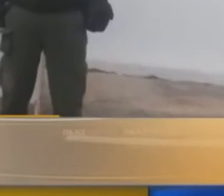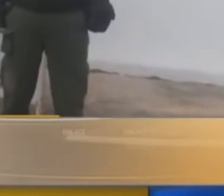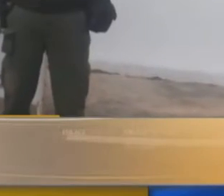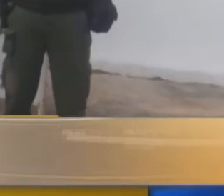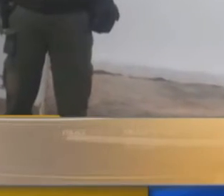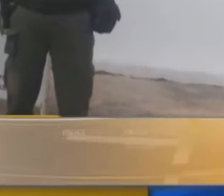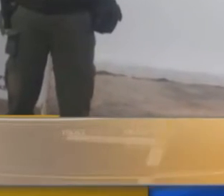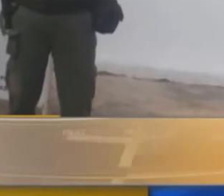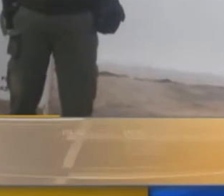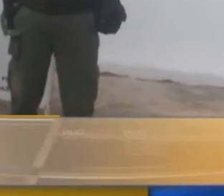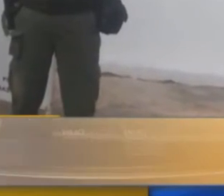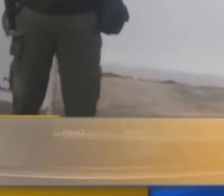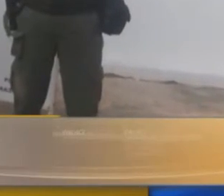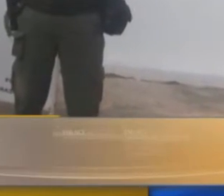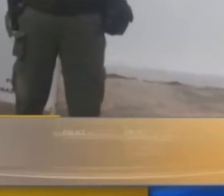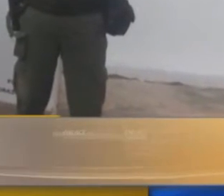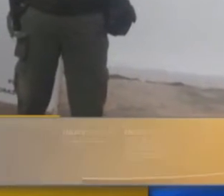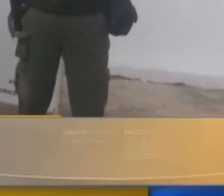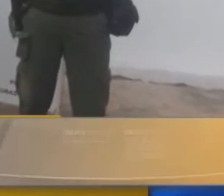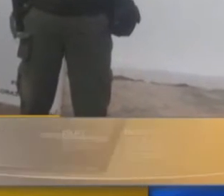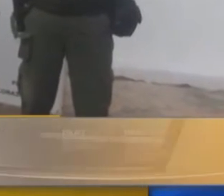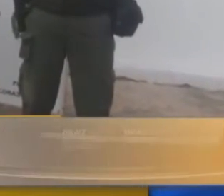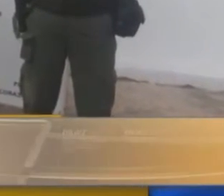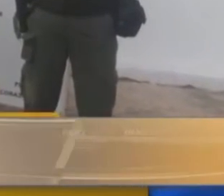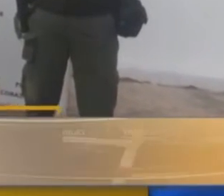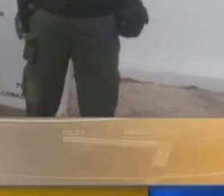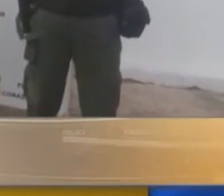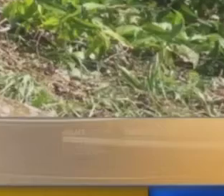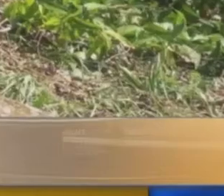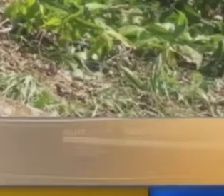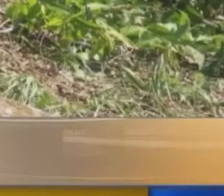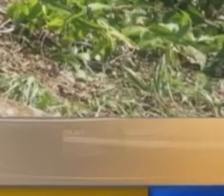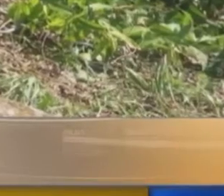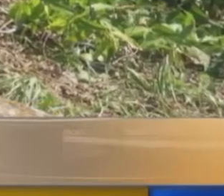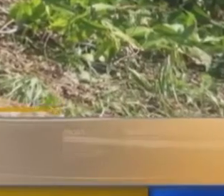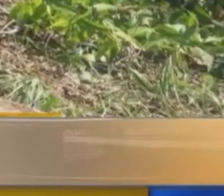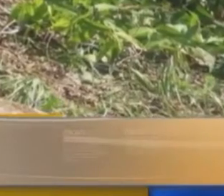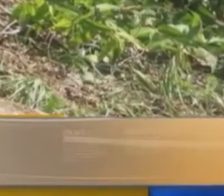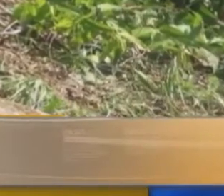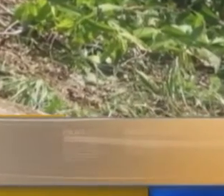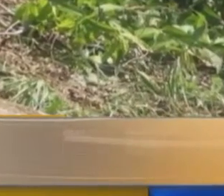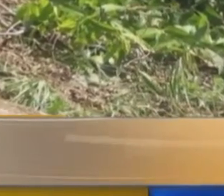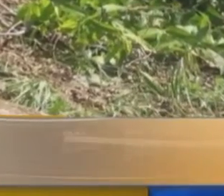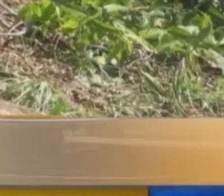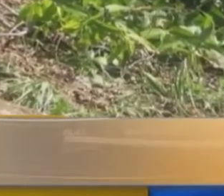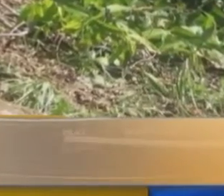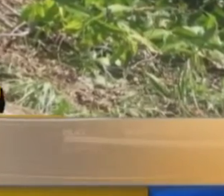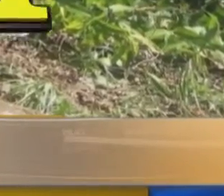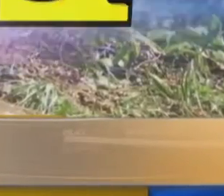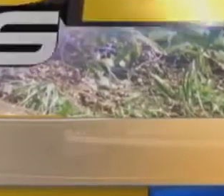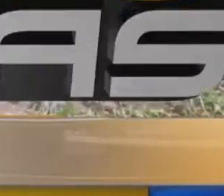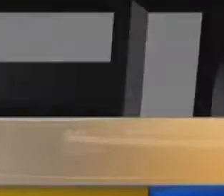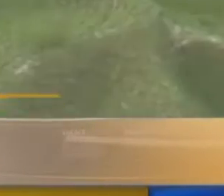personas fueron detenidas por el delito de daño ambiental en el sector conocido como la Isla de la Gorgona, en el barrio Buenavista, en la Comuna